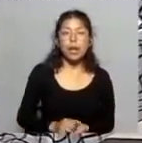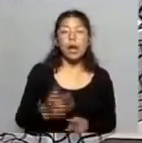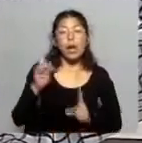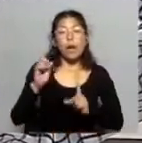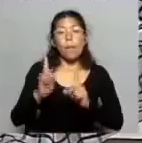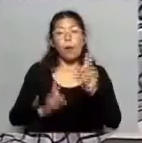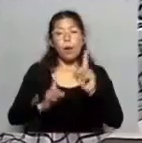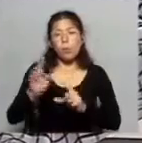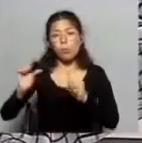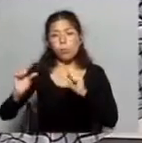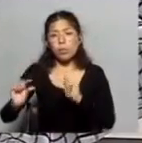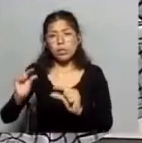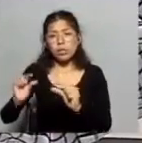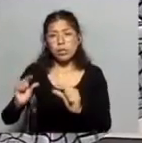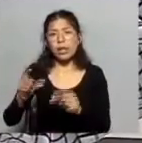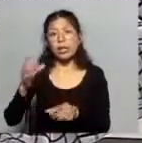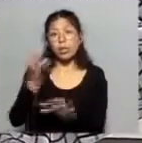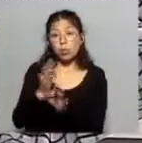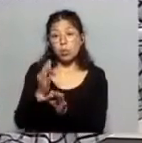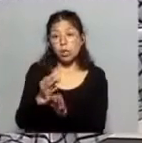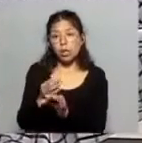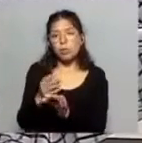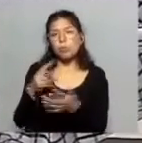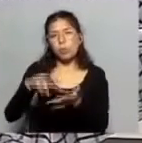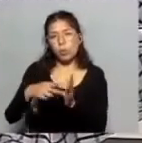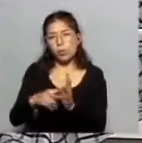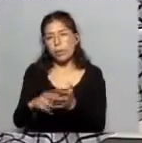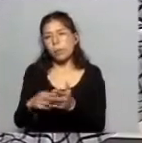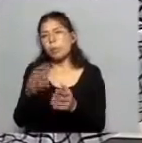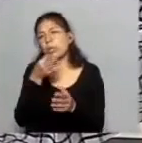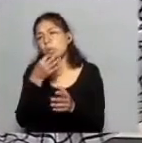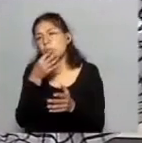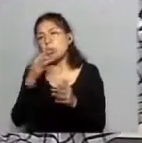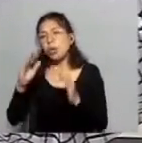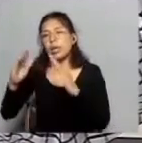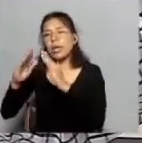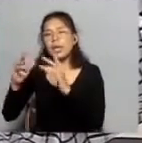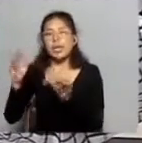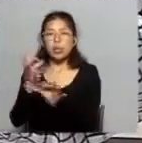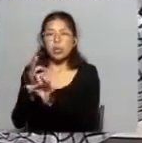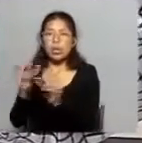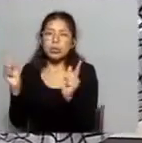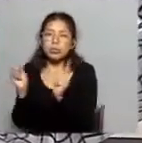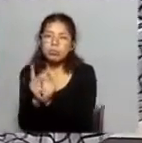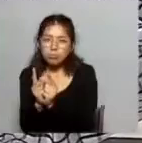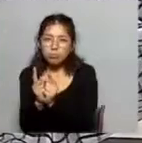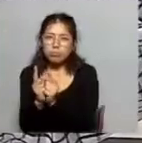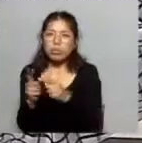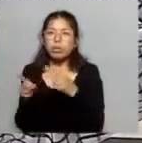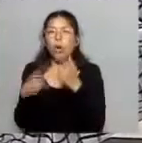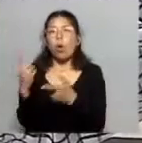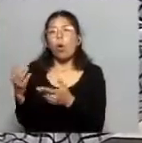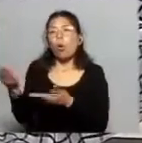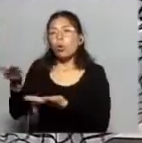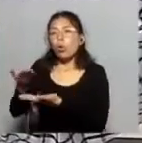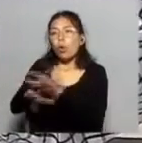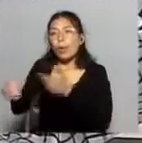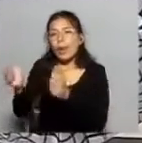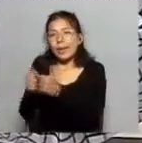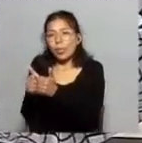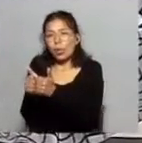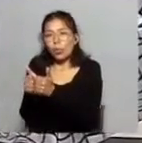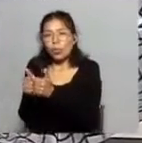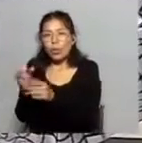El el espacio porque en algunos casos comparten con el nivel secundario pero bueno como son la